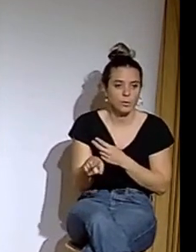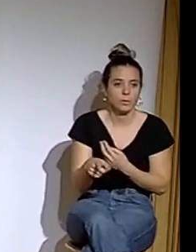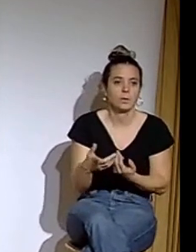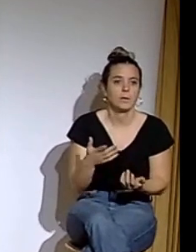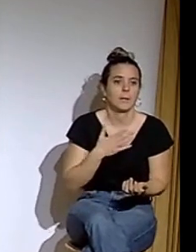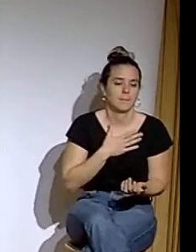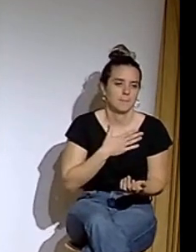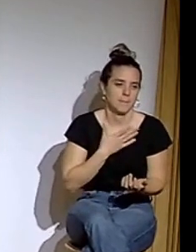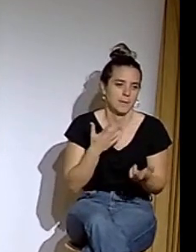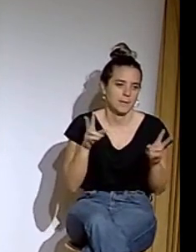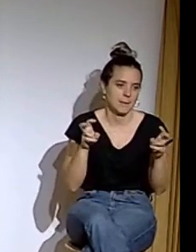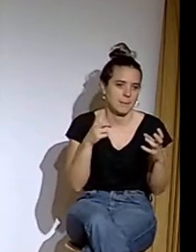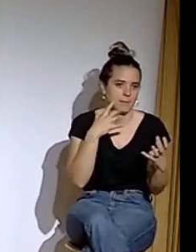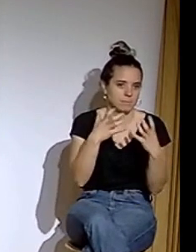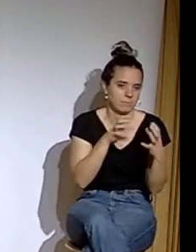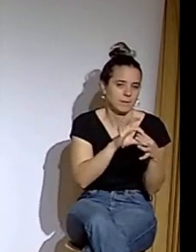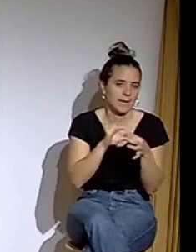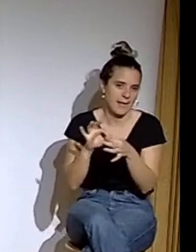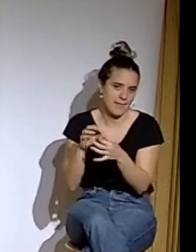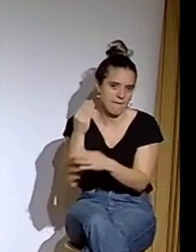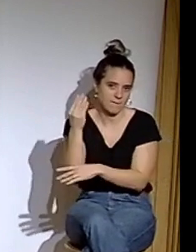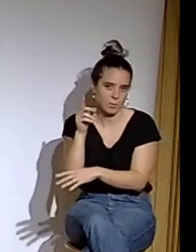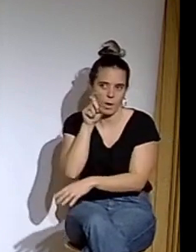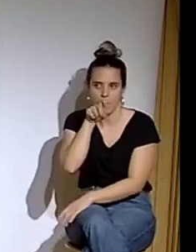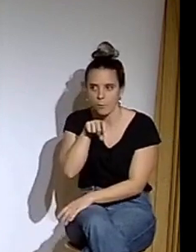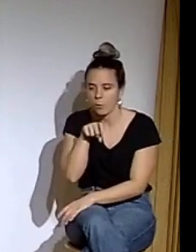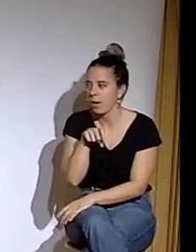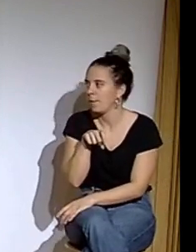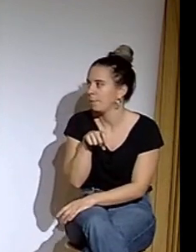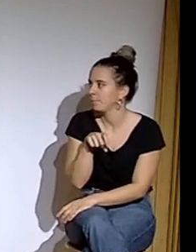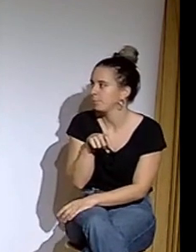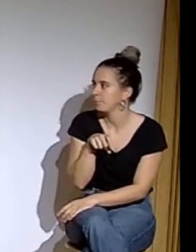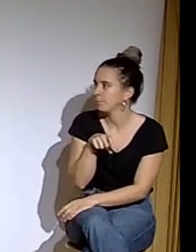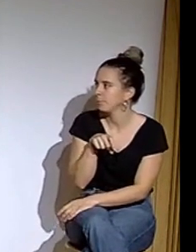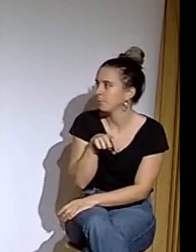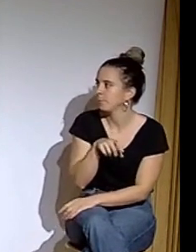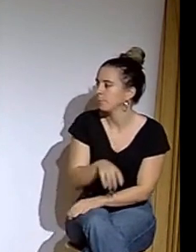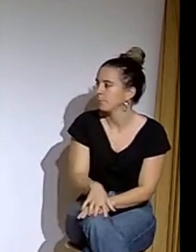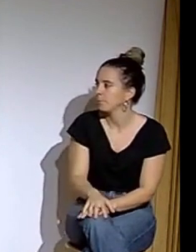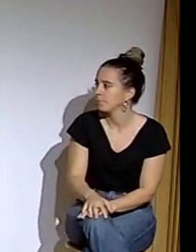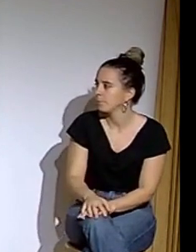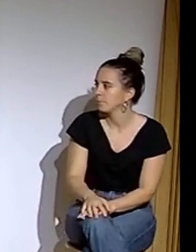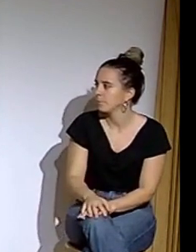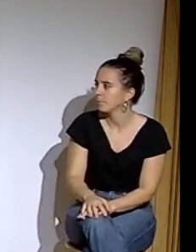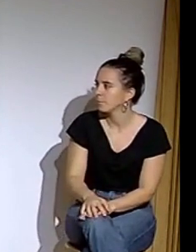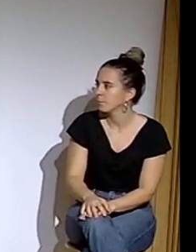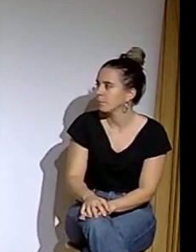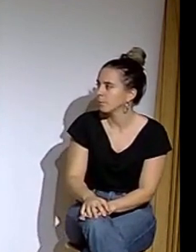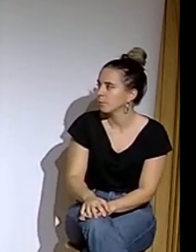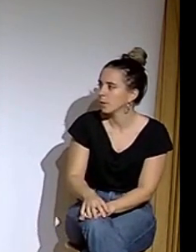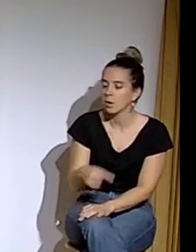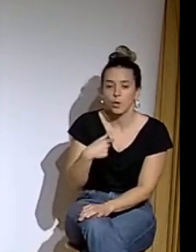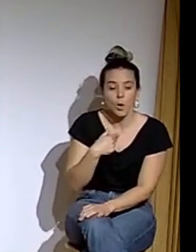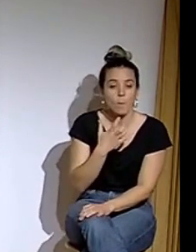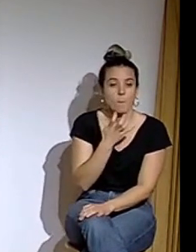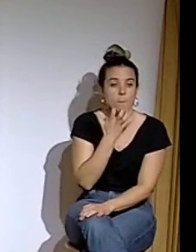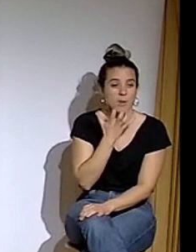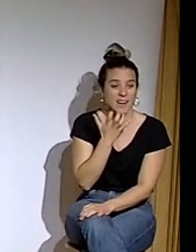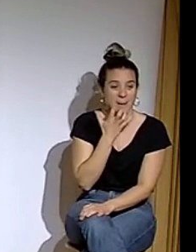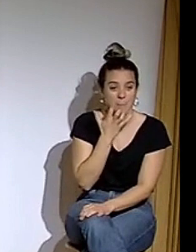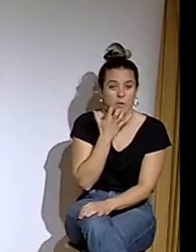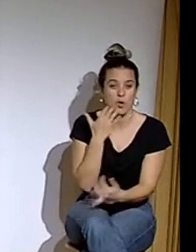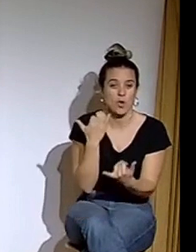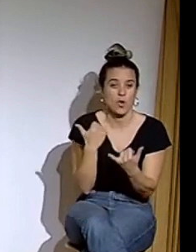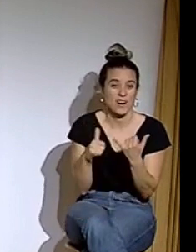va ligada a esa figura de la bruja yo por ejemplo la recuperación de